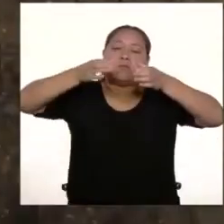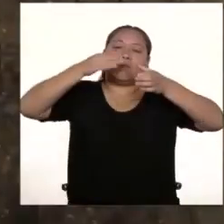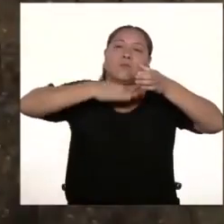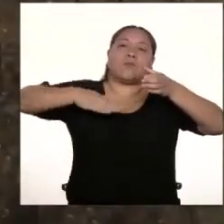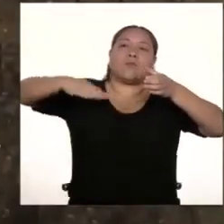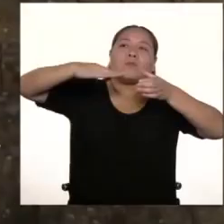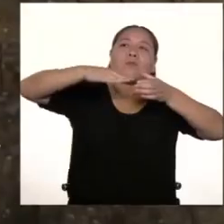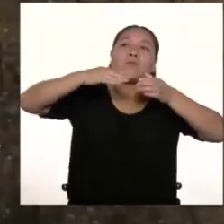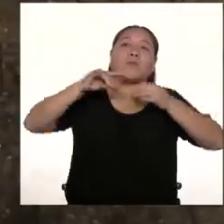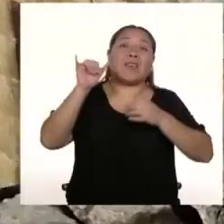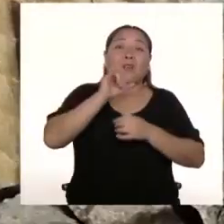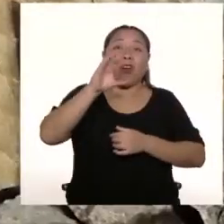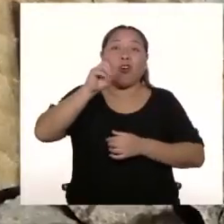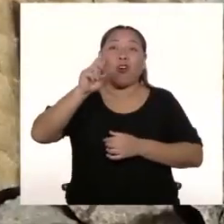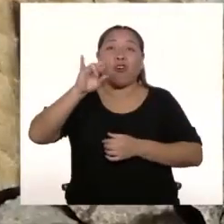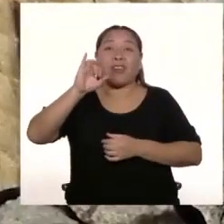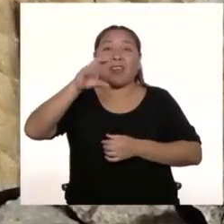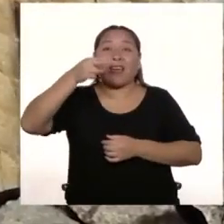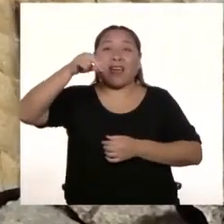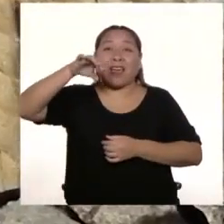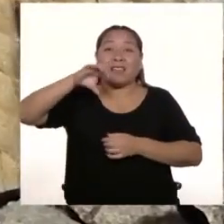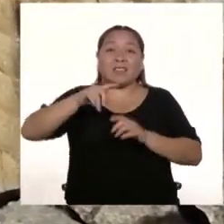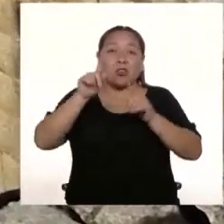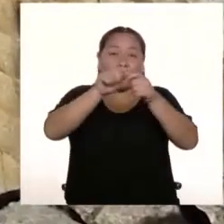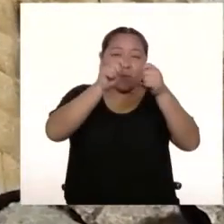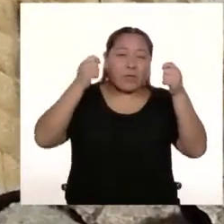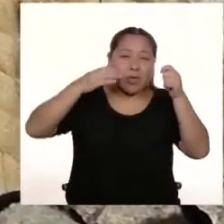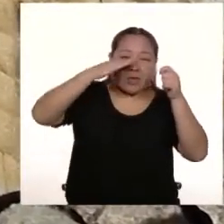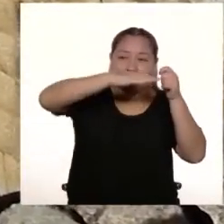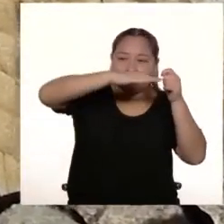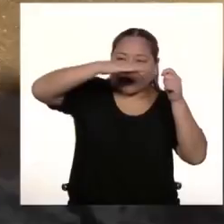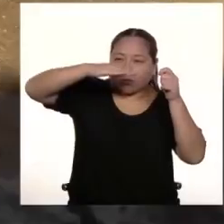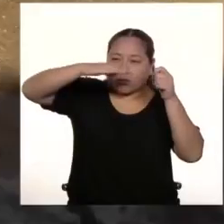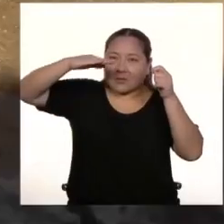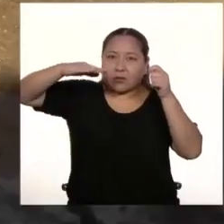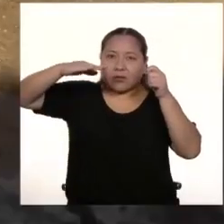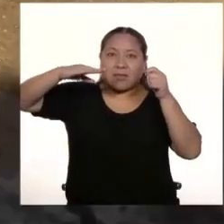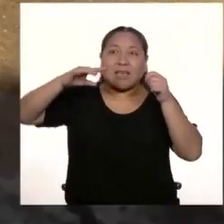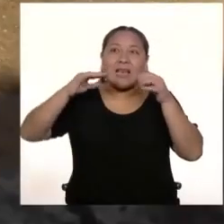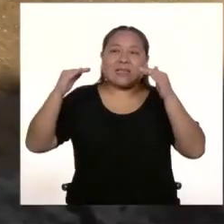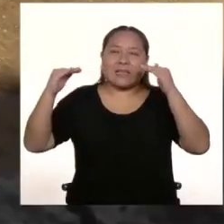igual que el Coricancha del Cusco, sus ventanas están alineadas con los solsticios.